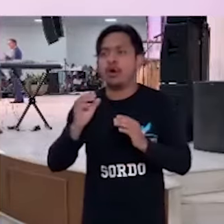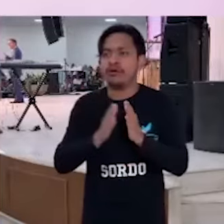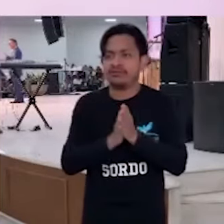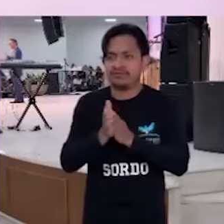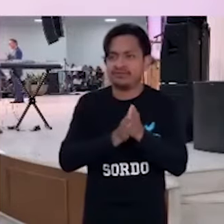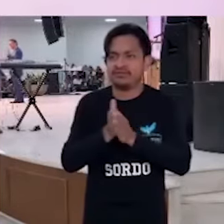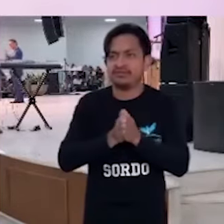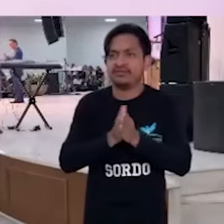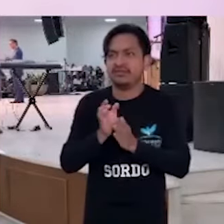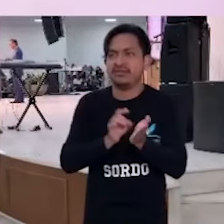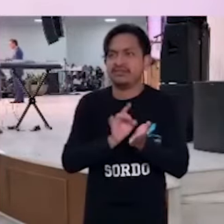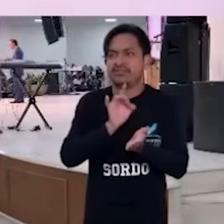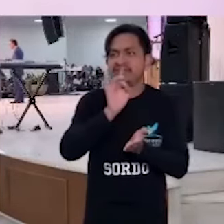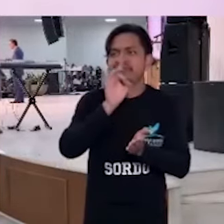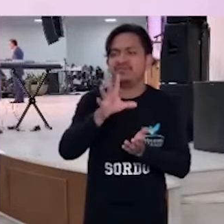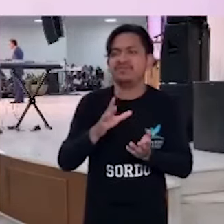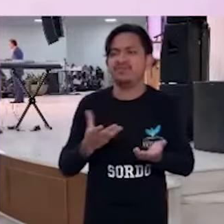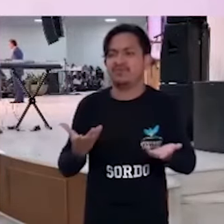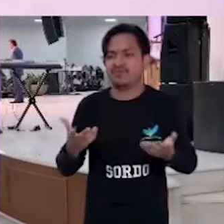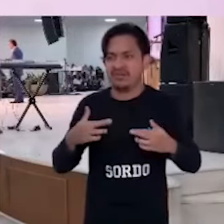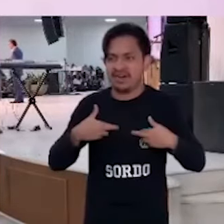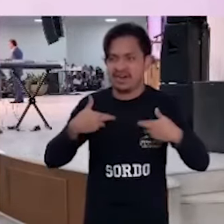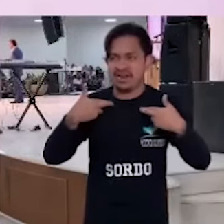mujer que no sea tu esposa.